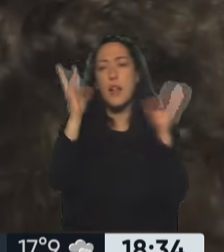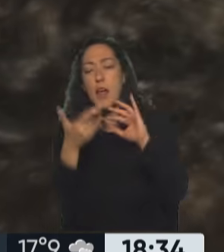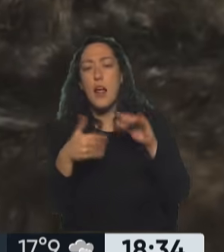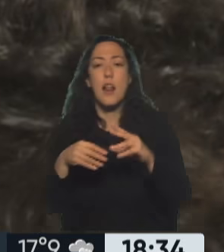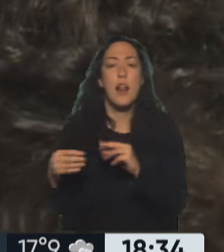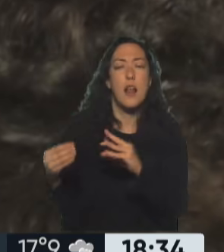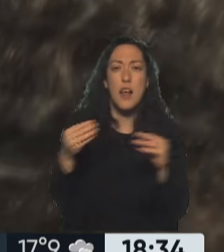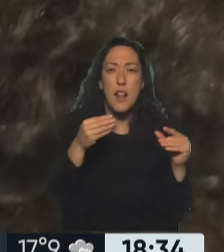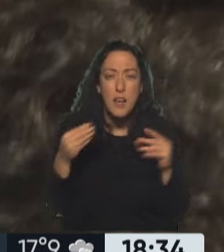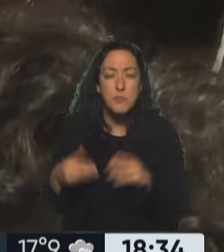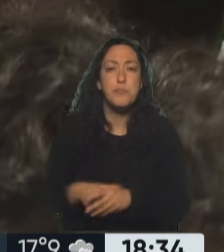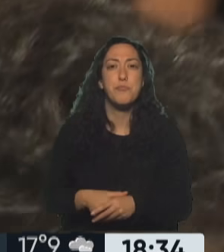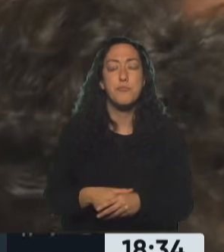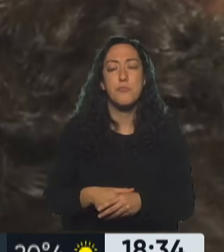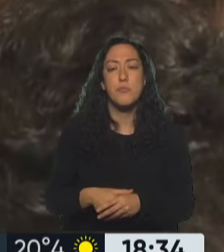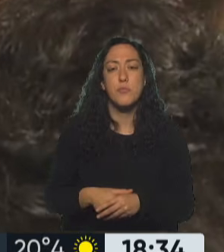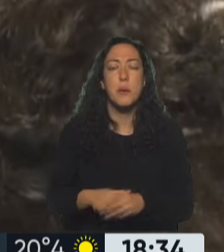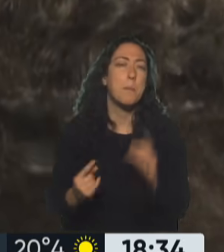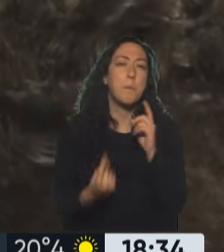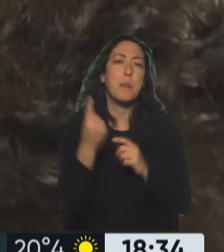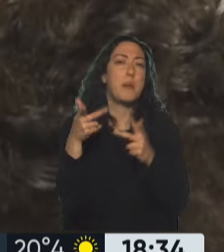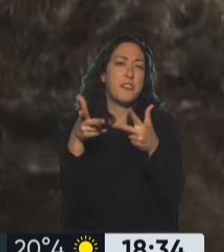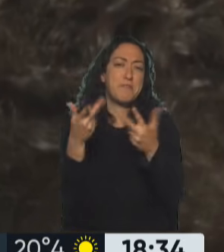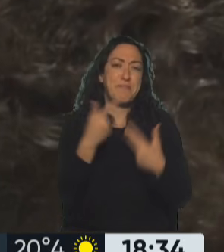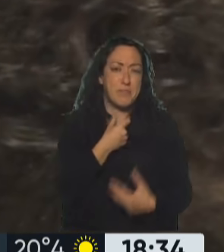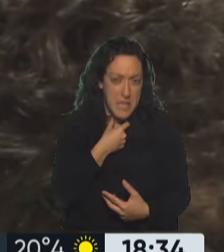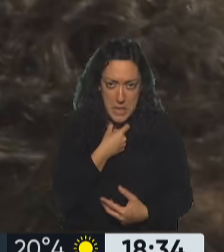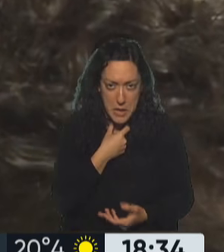Yo lo primero que les quiero decir en